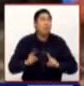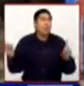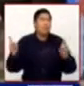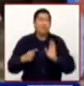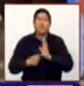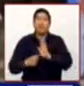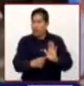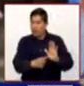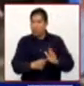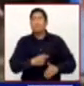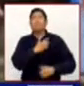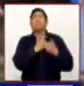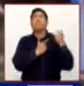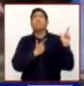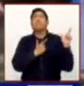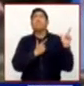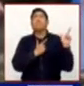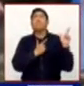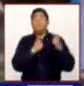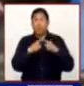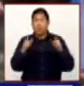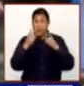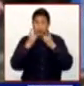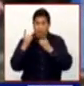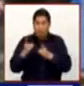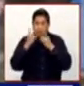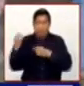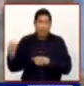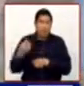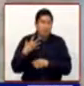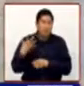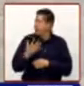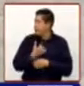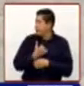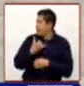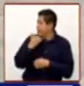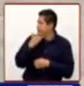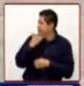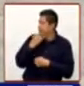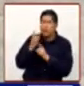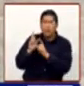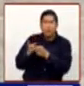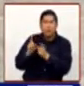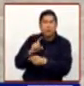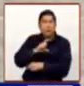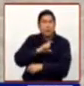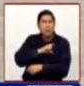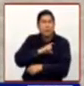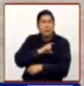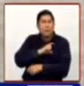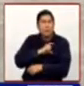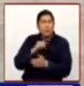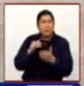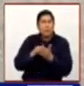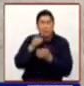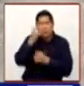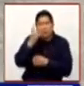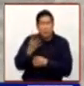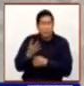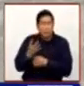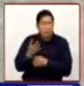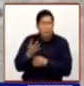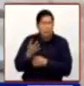embargo, ante distintas denuncias y la información que se logra recabar por la misma Fuerza Especial de Lucha contra el